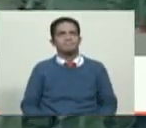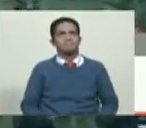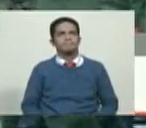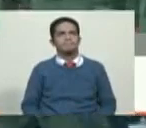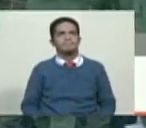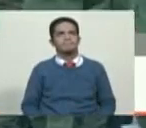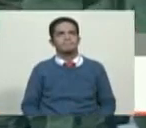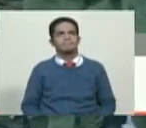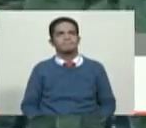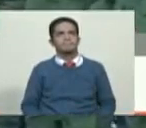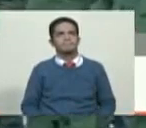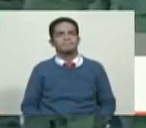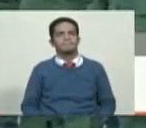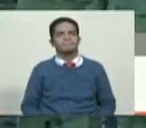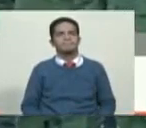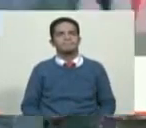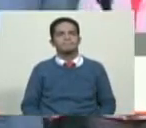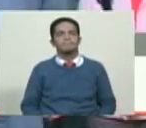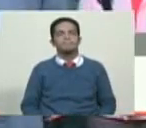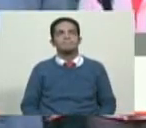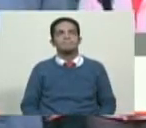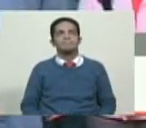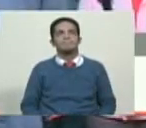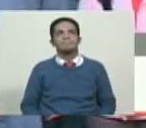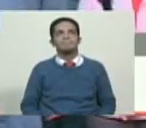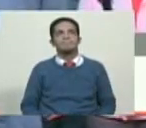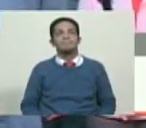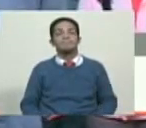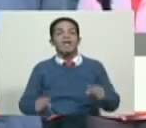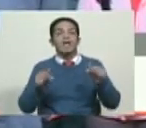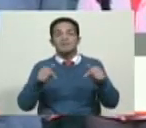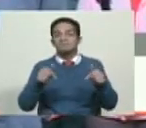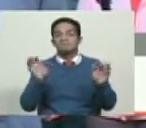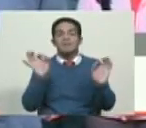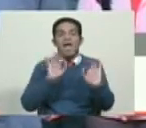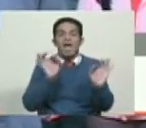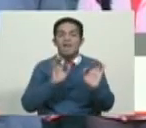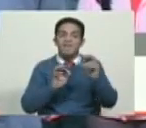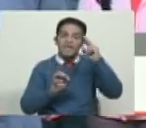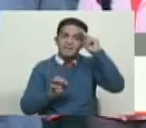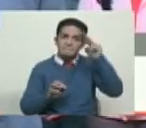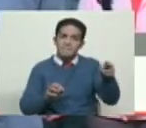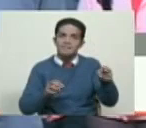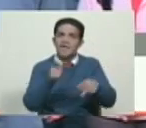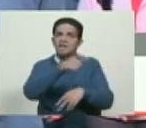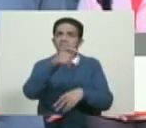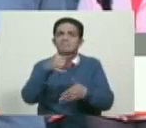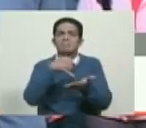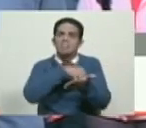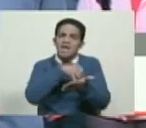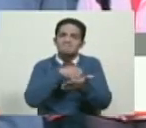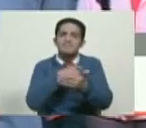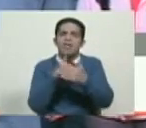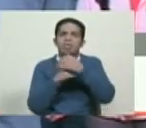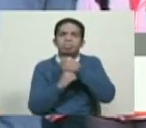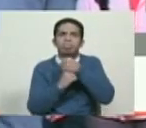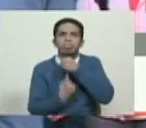discreción! En este mundo nadie respeta a los débiles, a los cobardes,